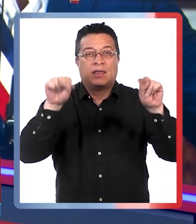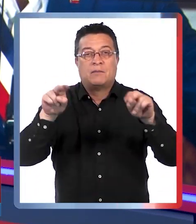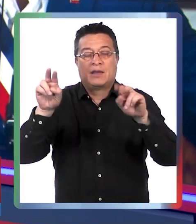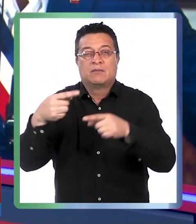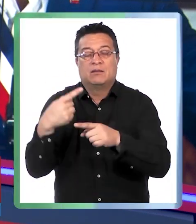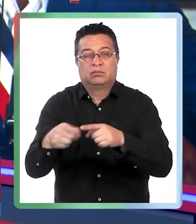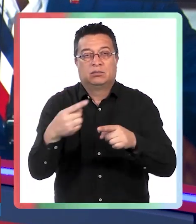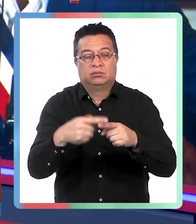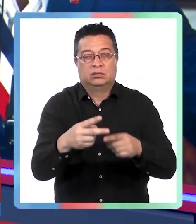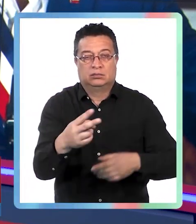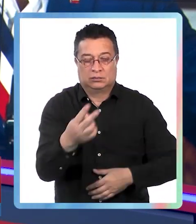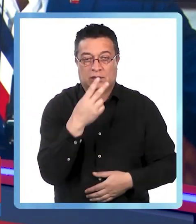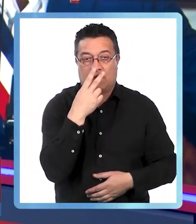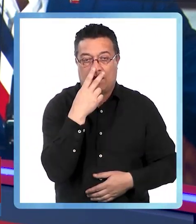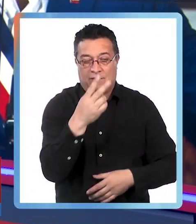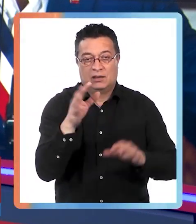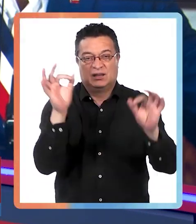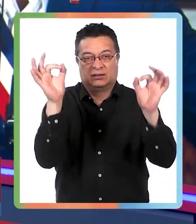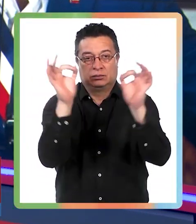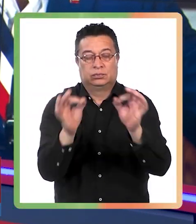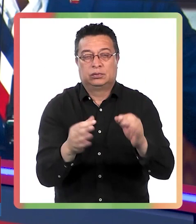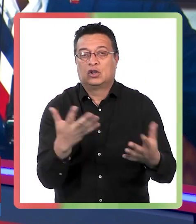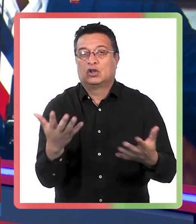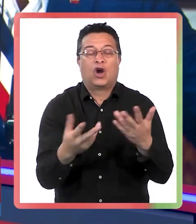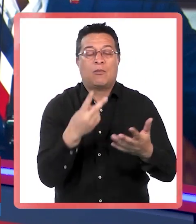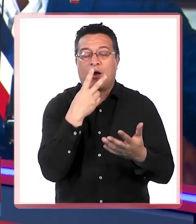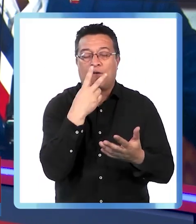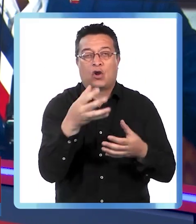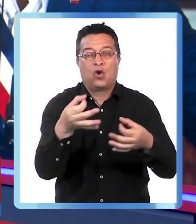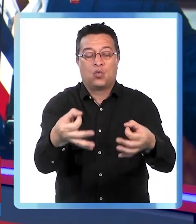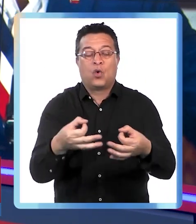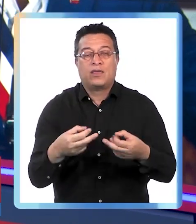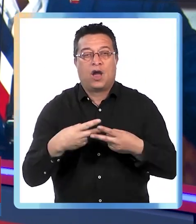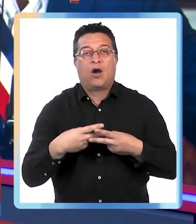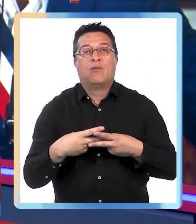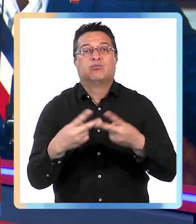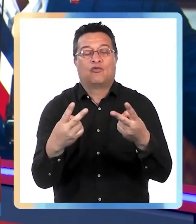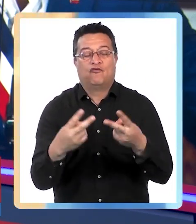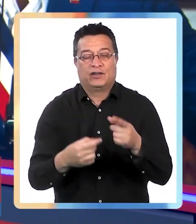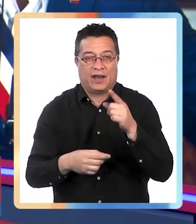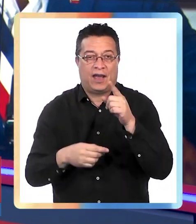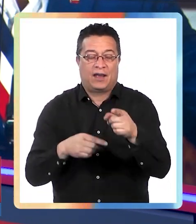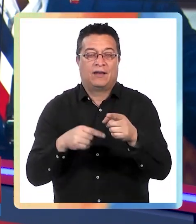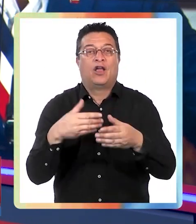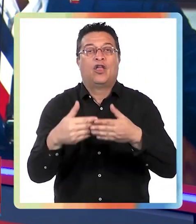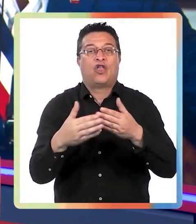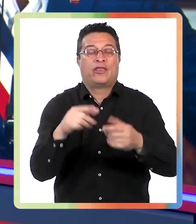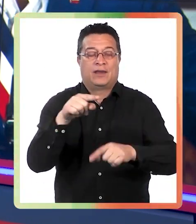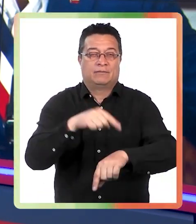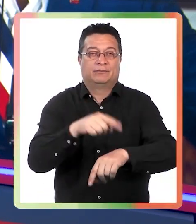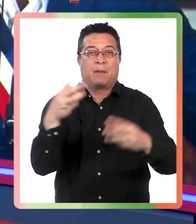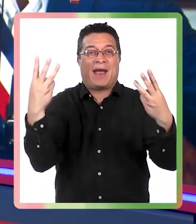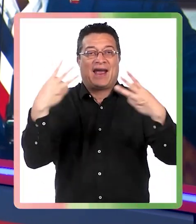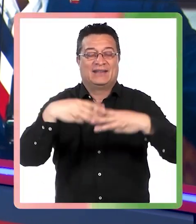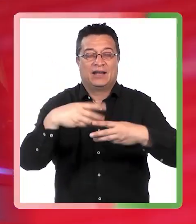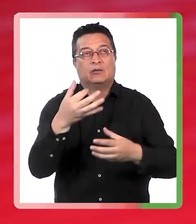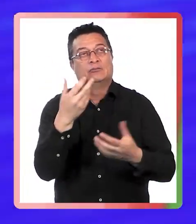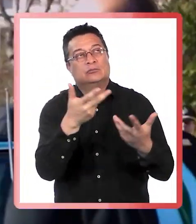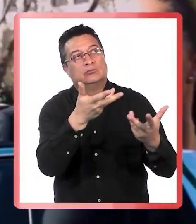varias materias, y TV Patagonia con todos los detalles de cómo se vivió la cuenta pública en la delegación presidencial de